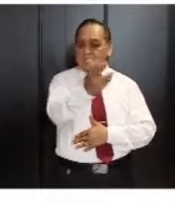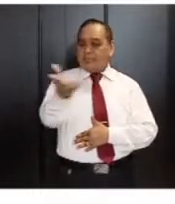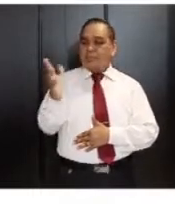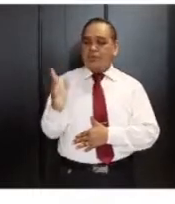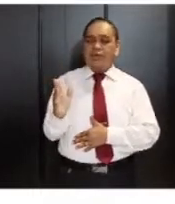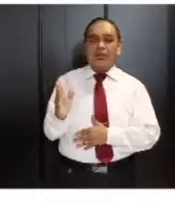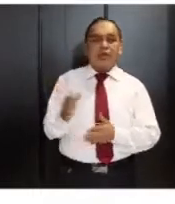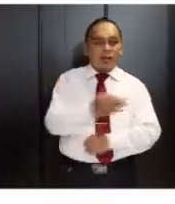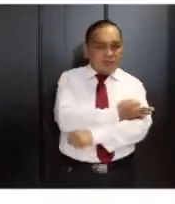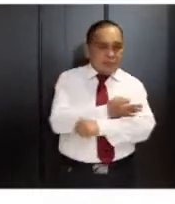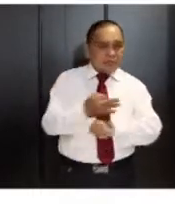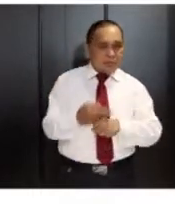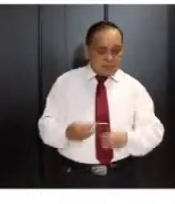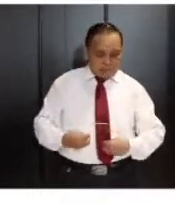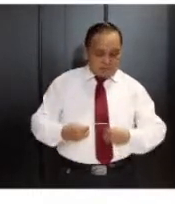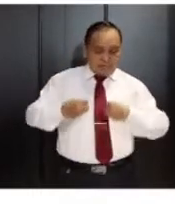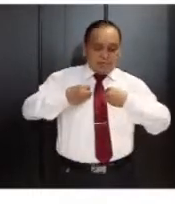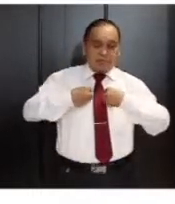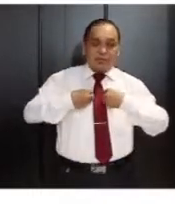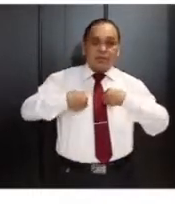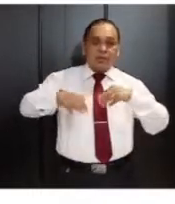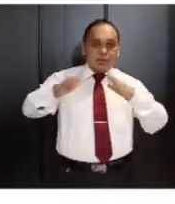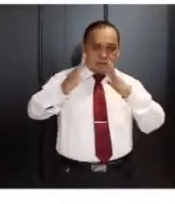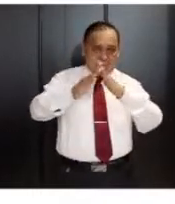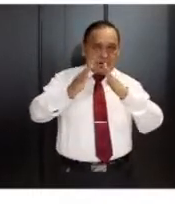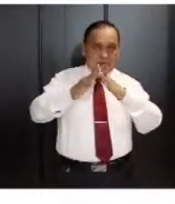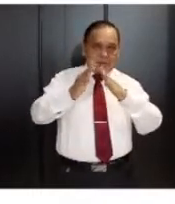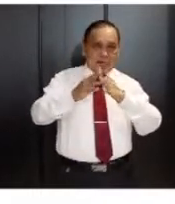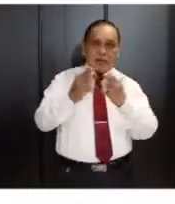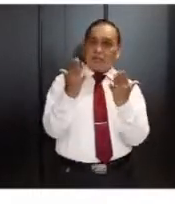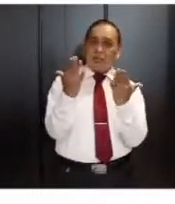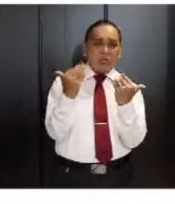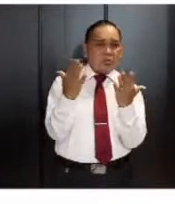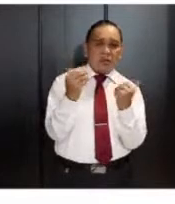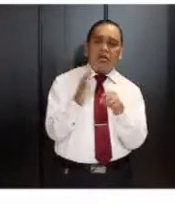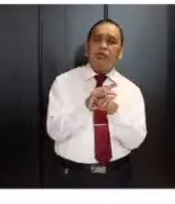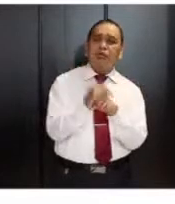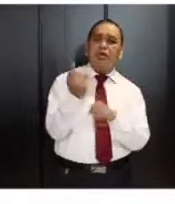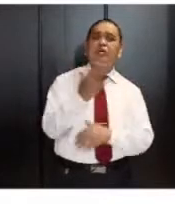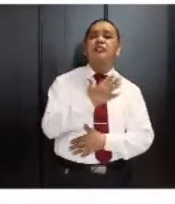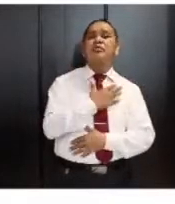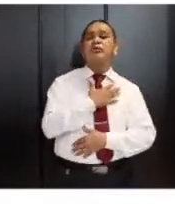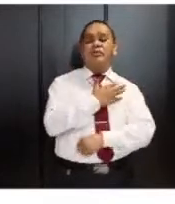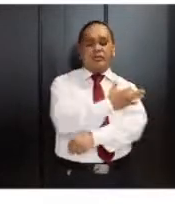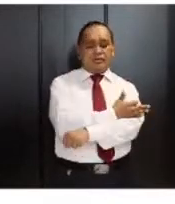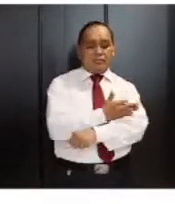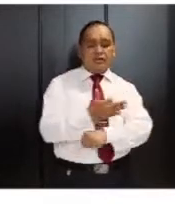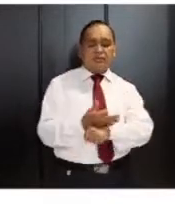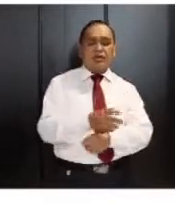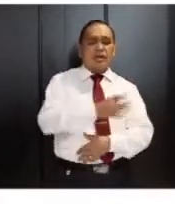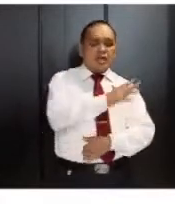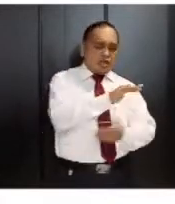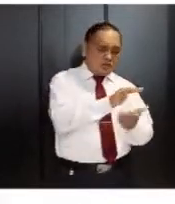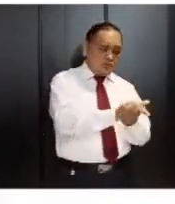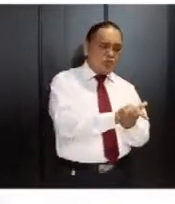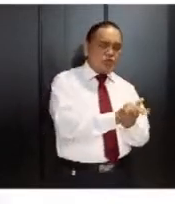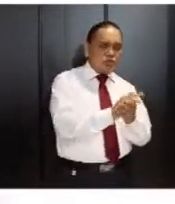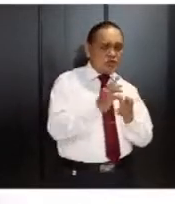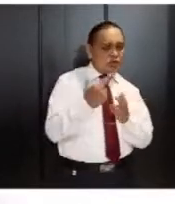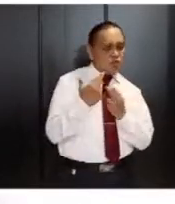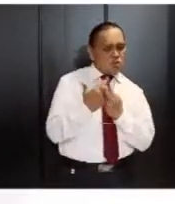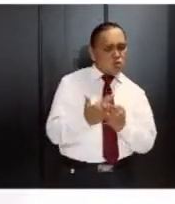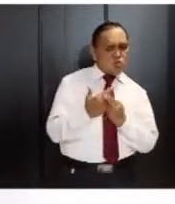una casa sin la voluntad de nosotros como familia y de mi esposo, que es un hombre generoso como